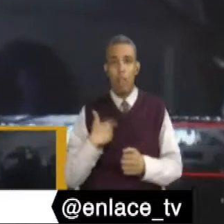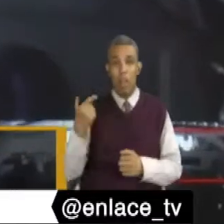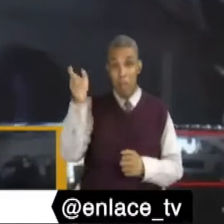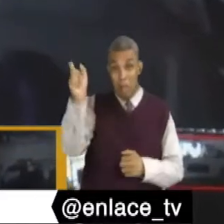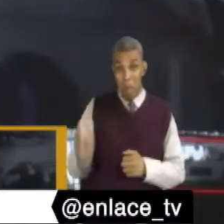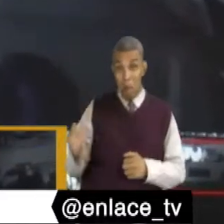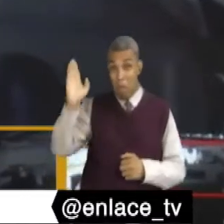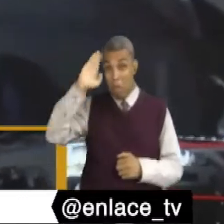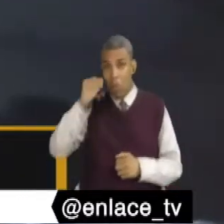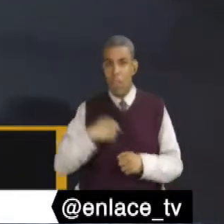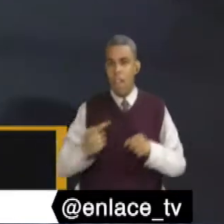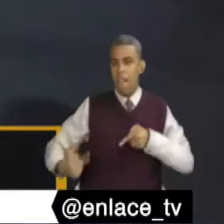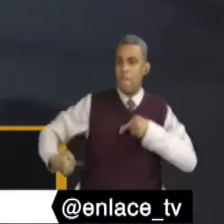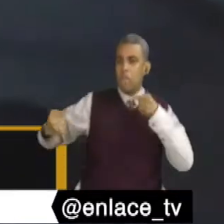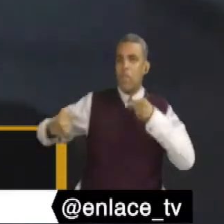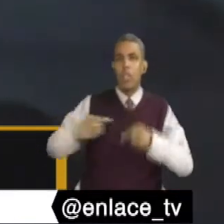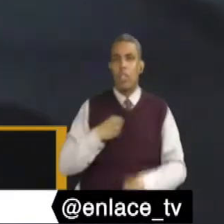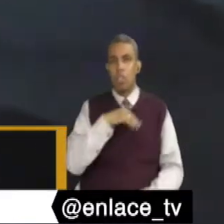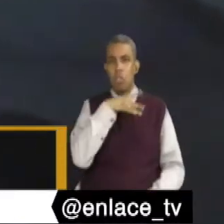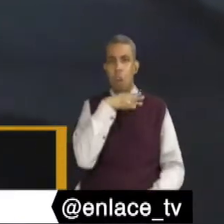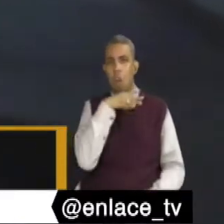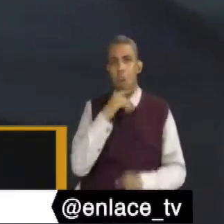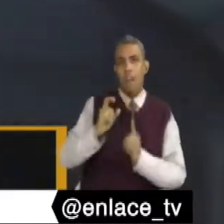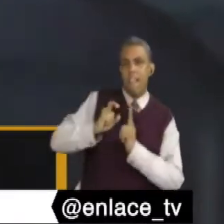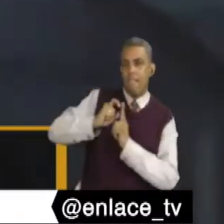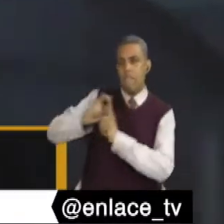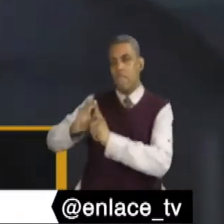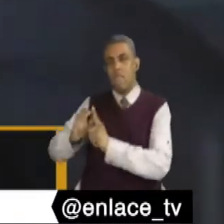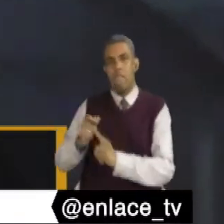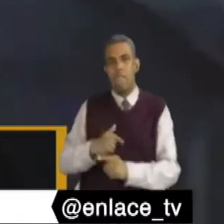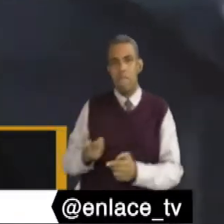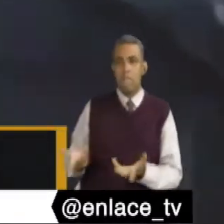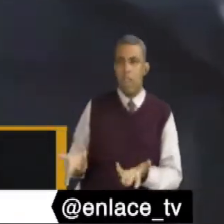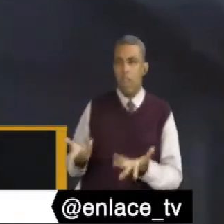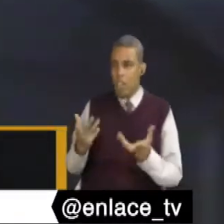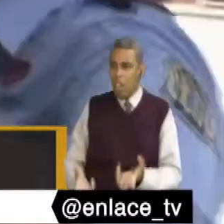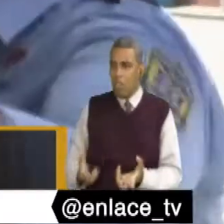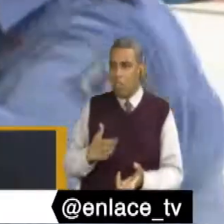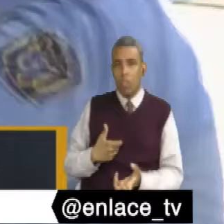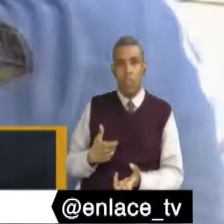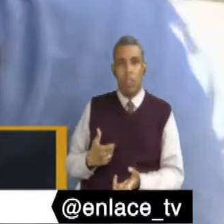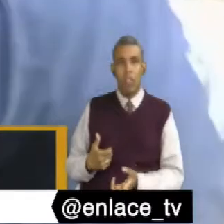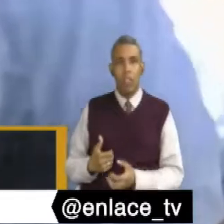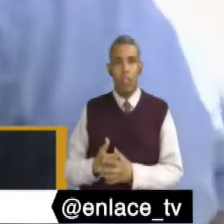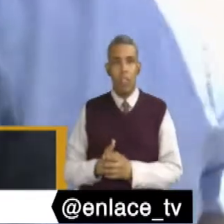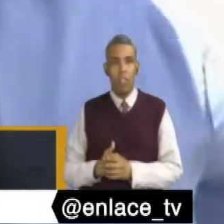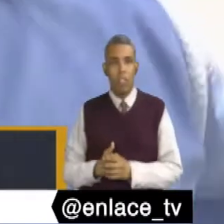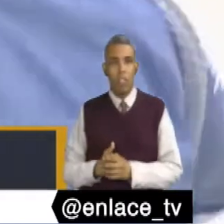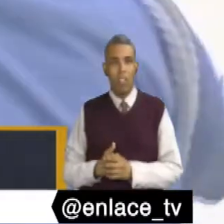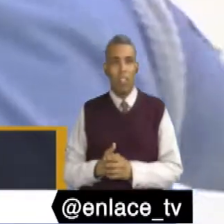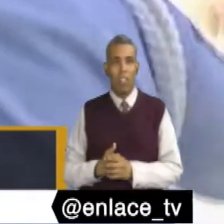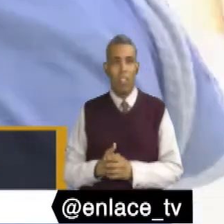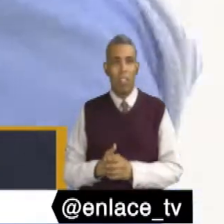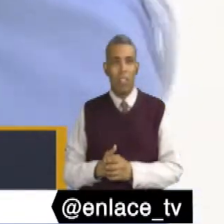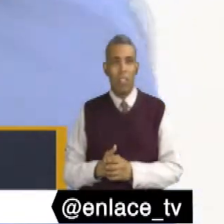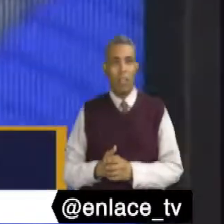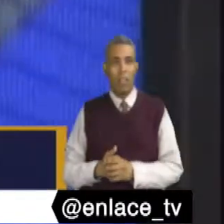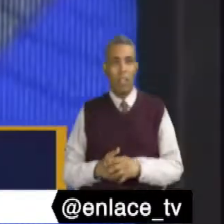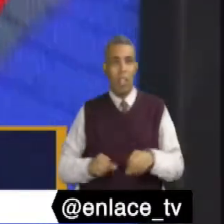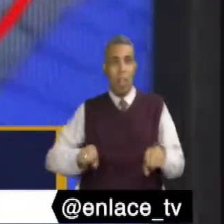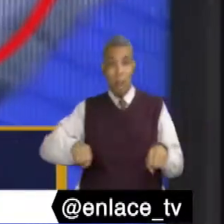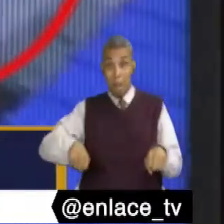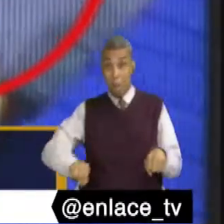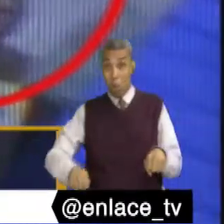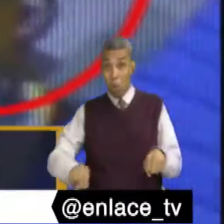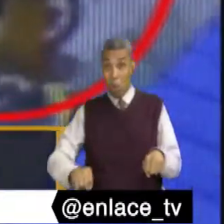esta persona con palabras soeces la amenazó al intentar impedir que lograra su cometido. Lanzó allá porque le inmovilizaron el vehículo, primero ingresó acá